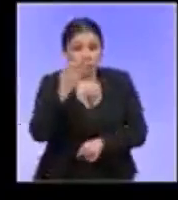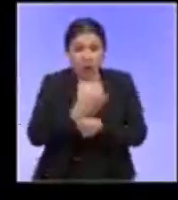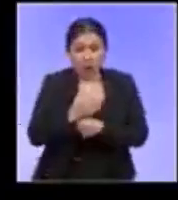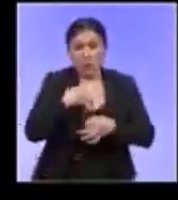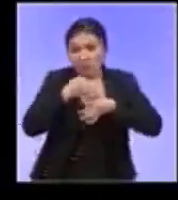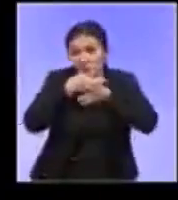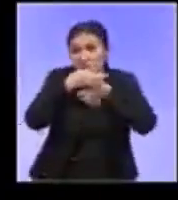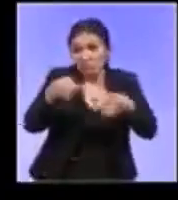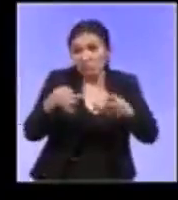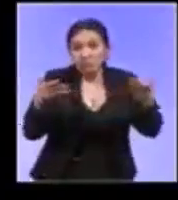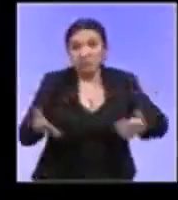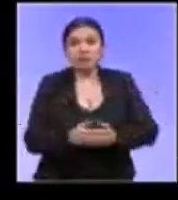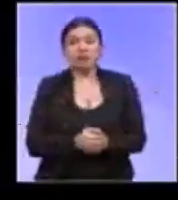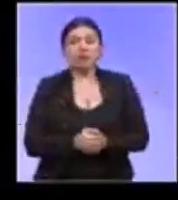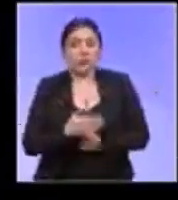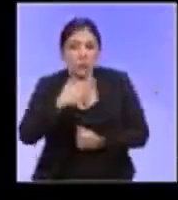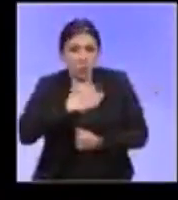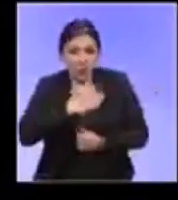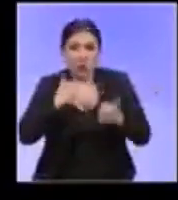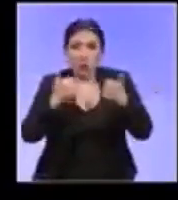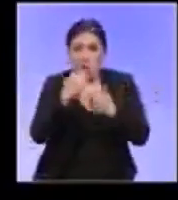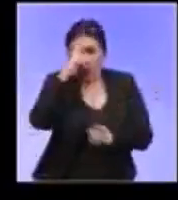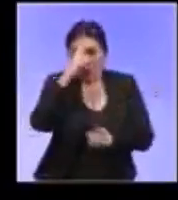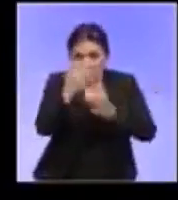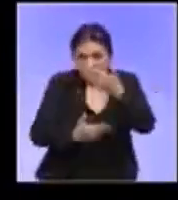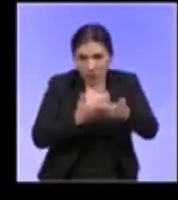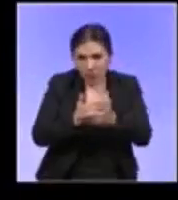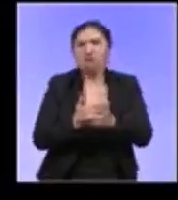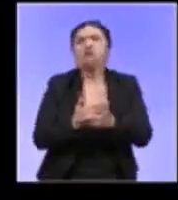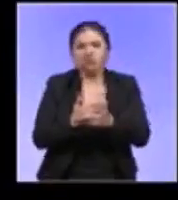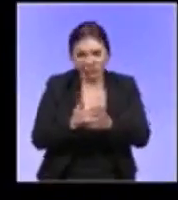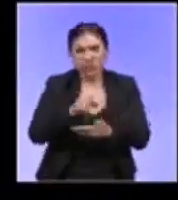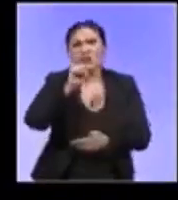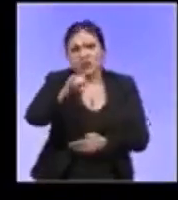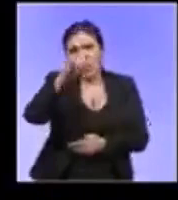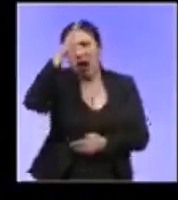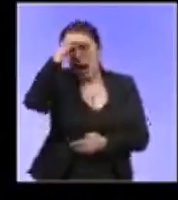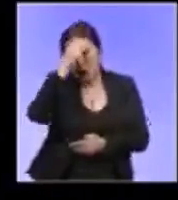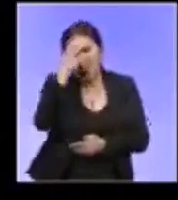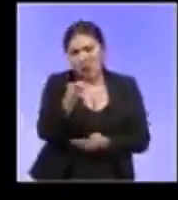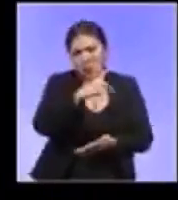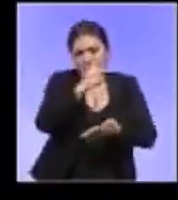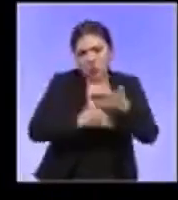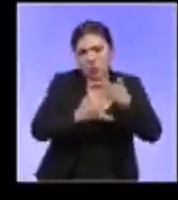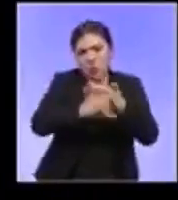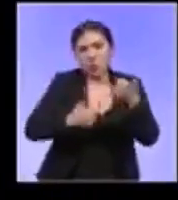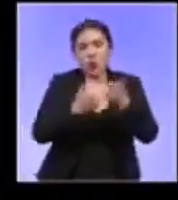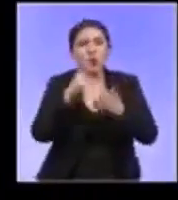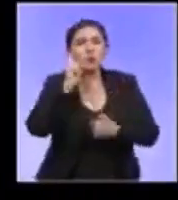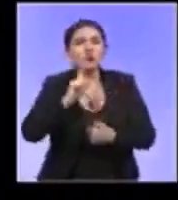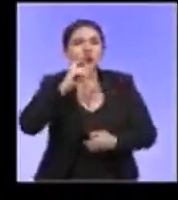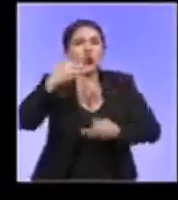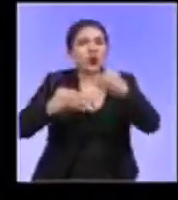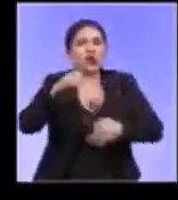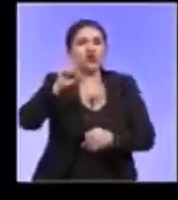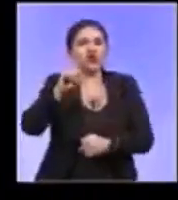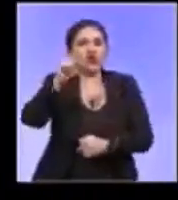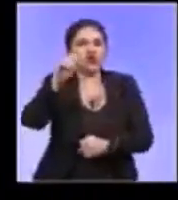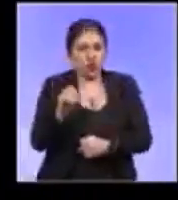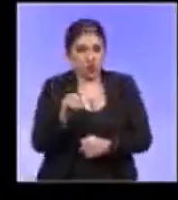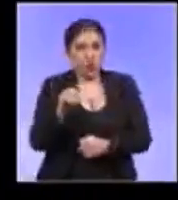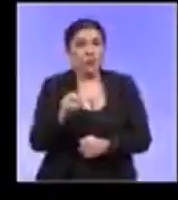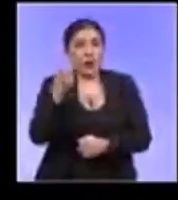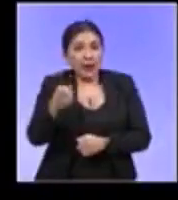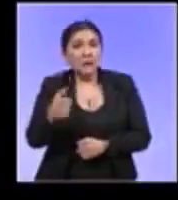que de manera muy respetuosa comparto el sentido del proyecto que nos propone la magistrada su auto generoso en el cual